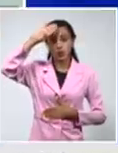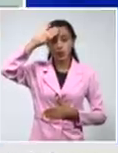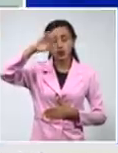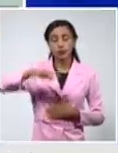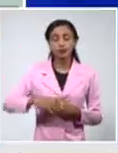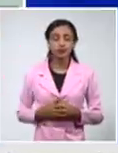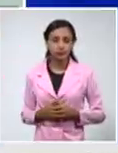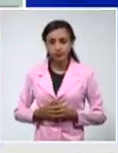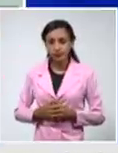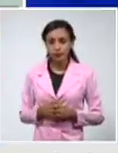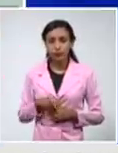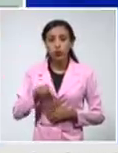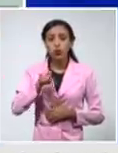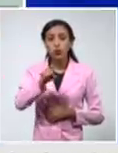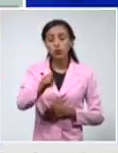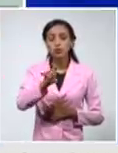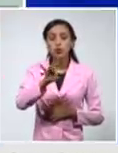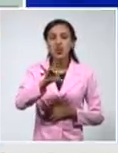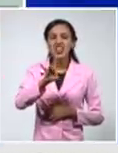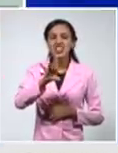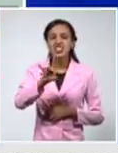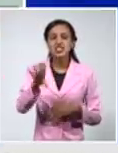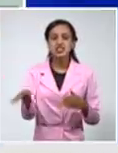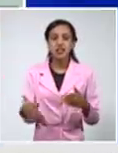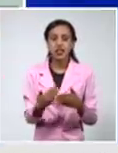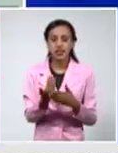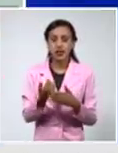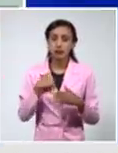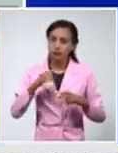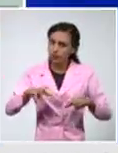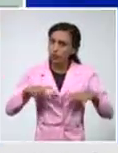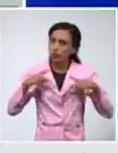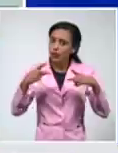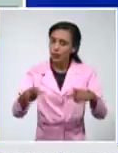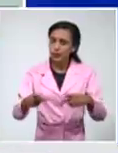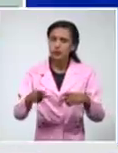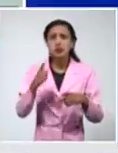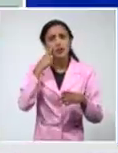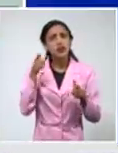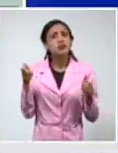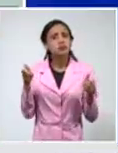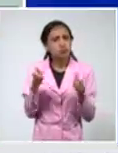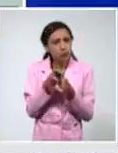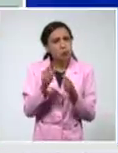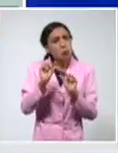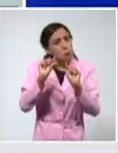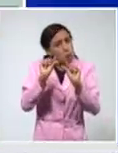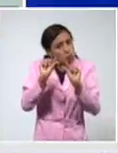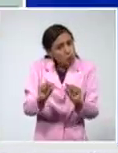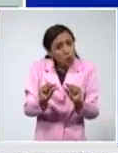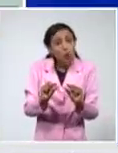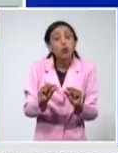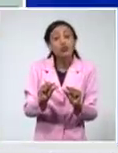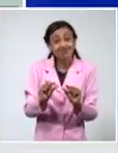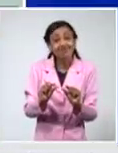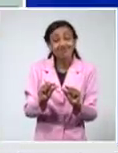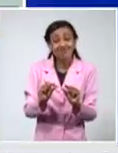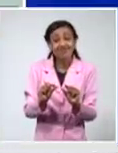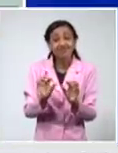en los últimos 15 días. Reitero, discretamente, pero Cuba disminuye la tasa de incidencia